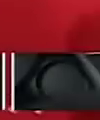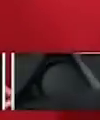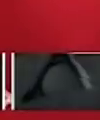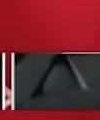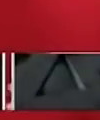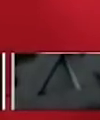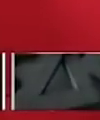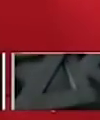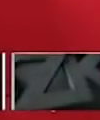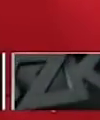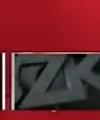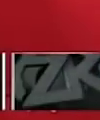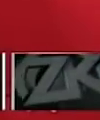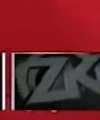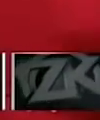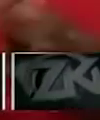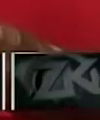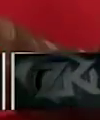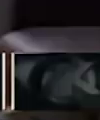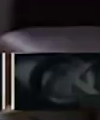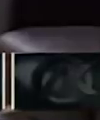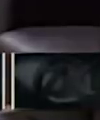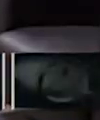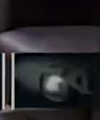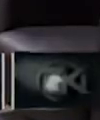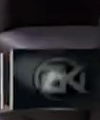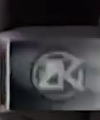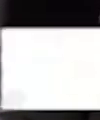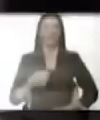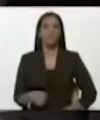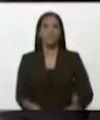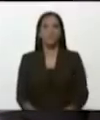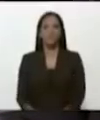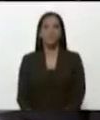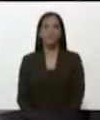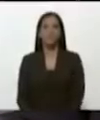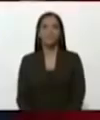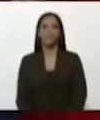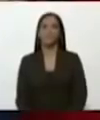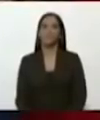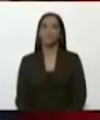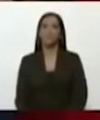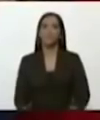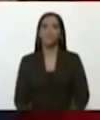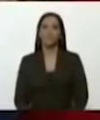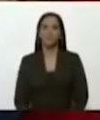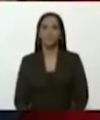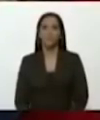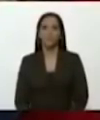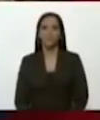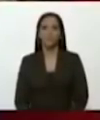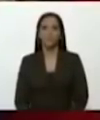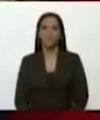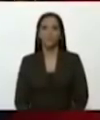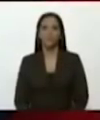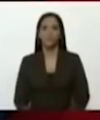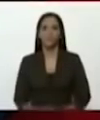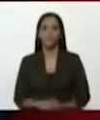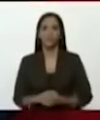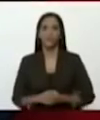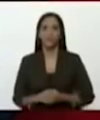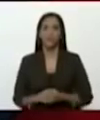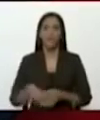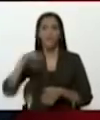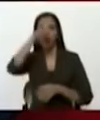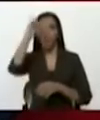duda. En todos los golpes de Estado, después del 2000 ha estado. Yo creo que el récord entre Leopoldo López y López